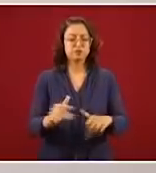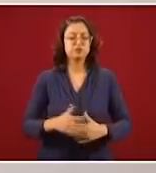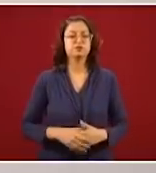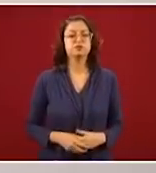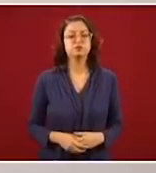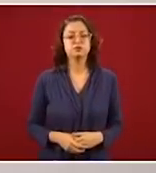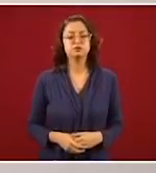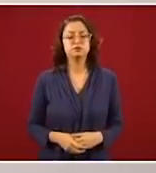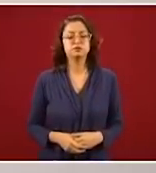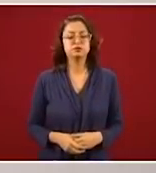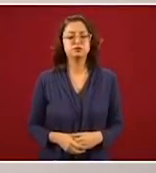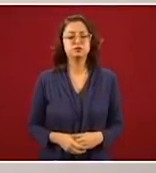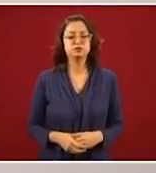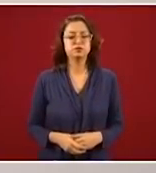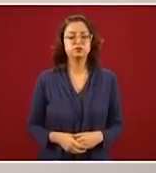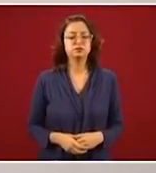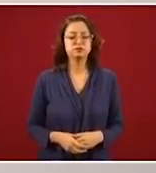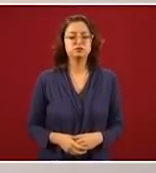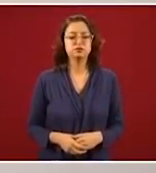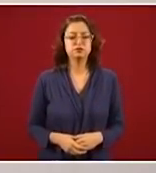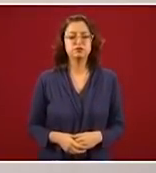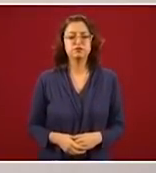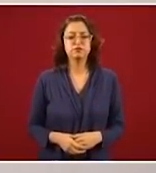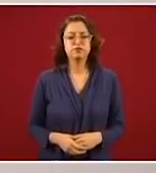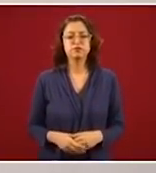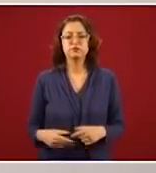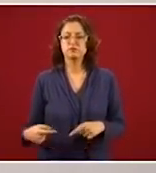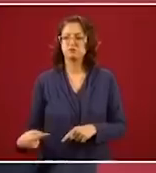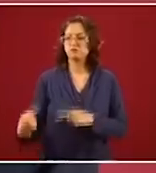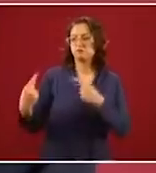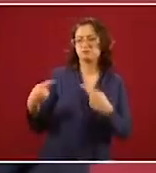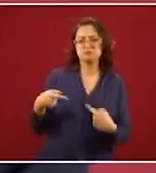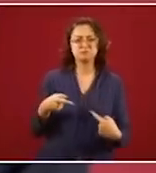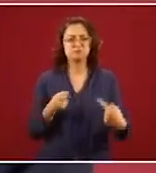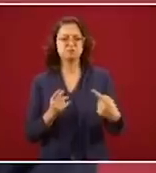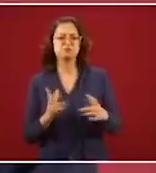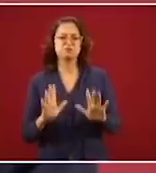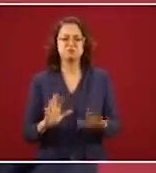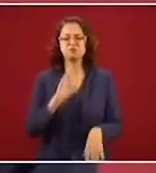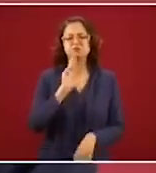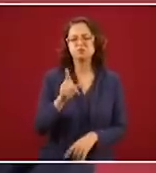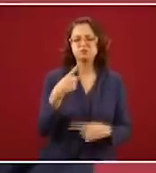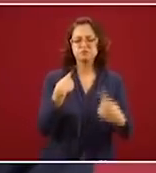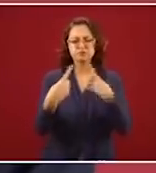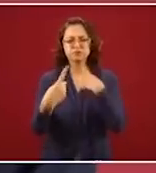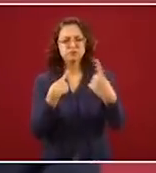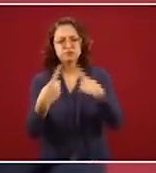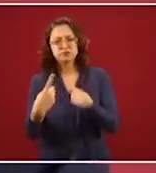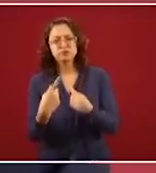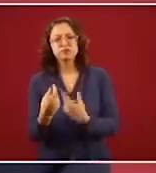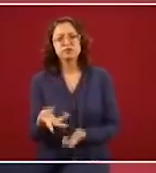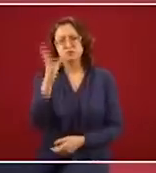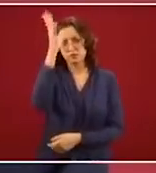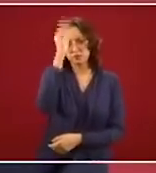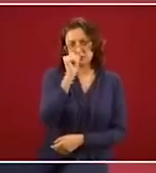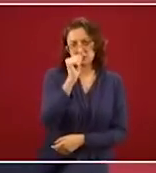resolver las discrepancias con diálogo, con acuerdo.